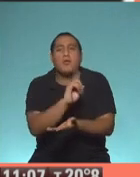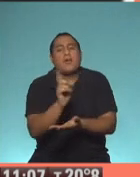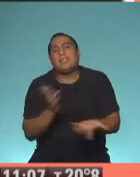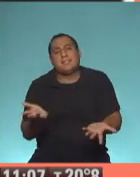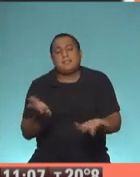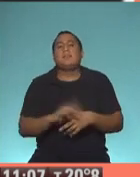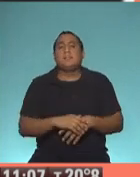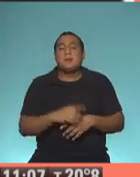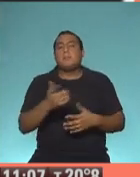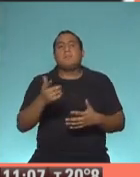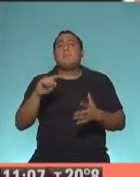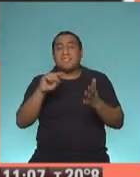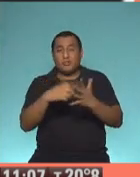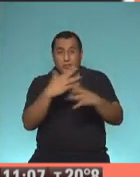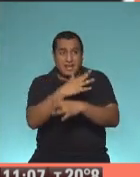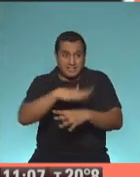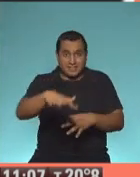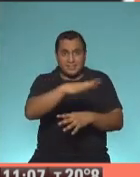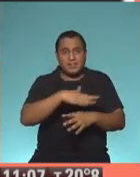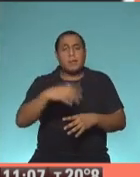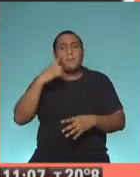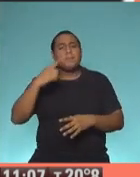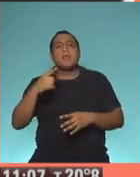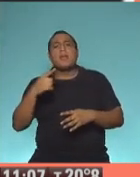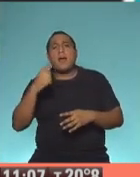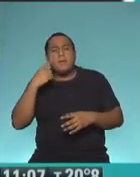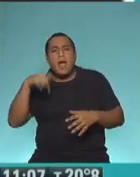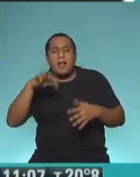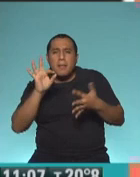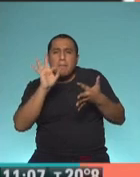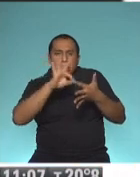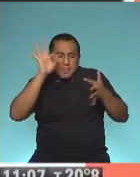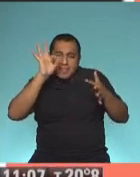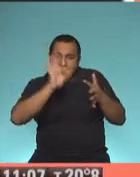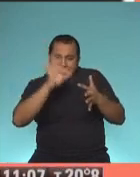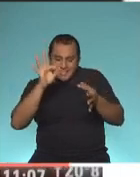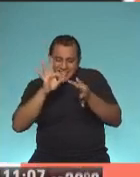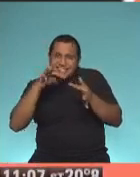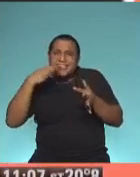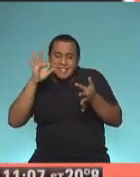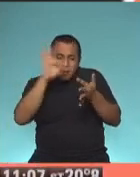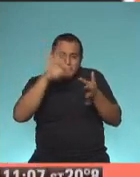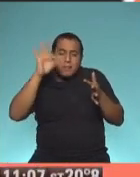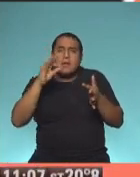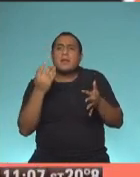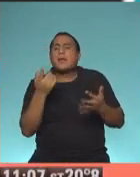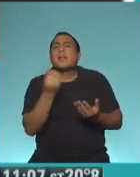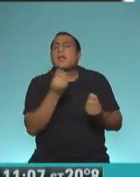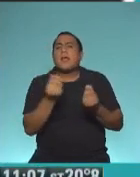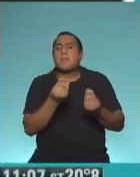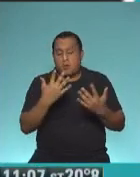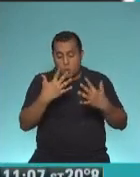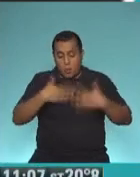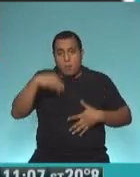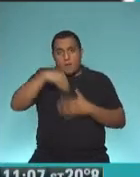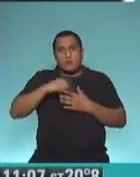centros de concentración urbana, es el testeo de anticuerpos. Los anticuerpos es la reacción del cuerpo que hace que no nos volvamos a